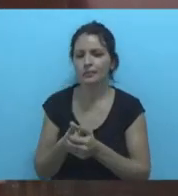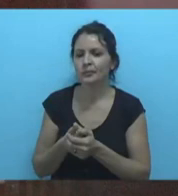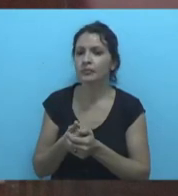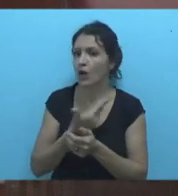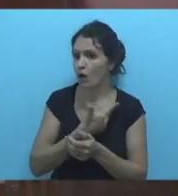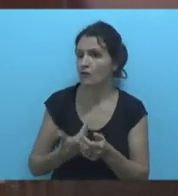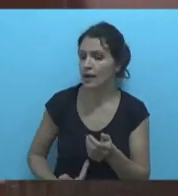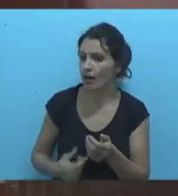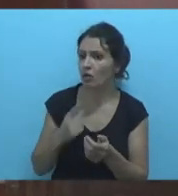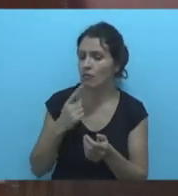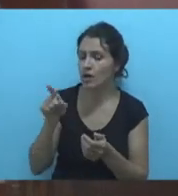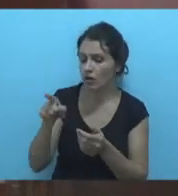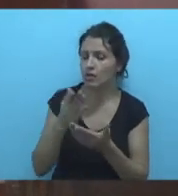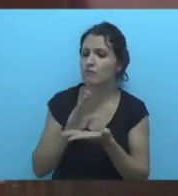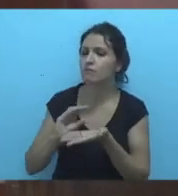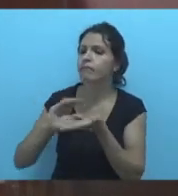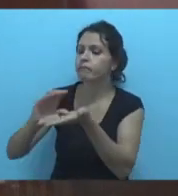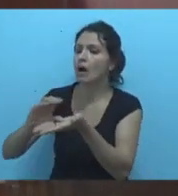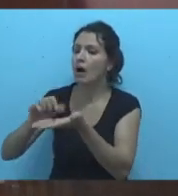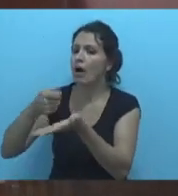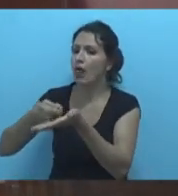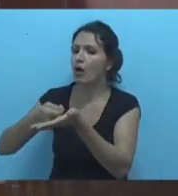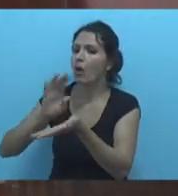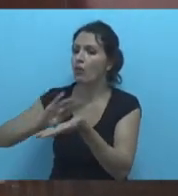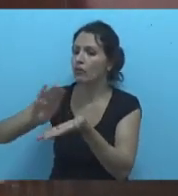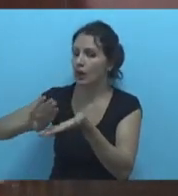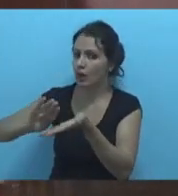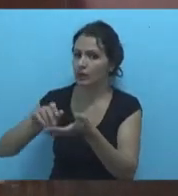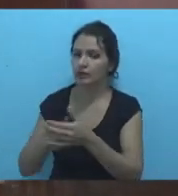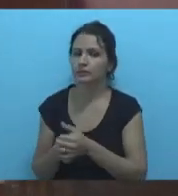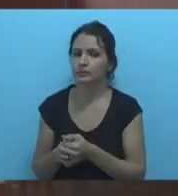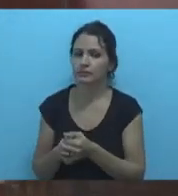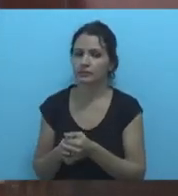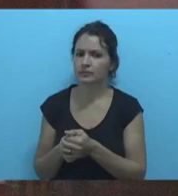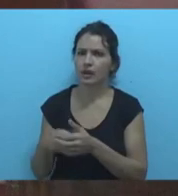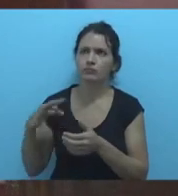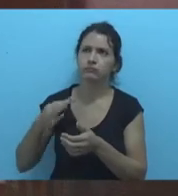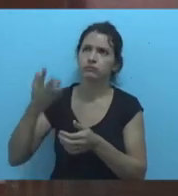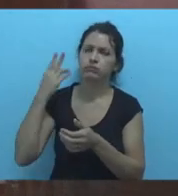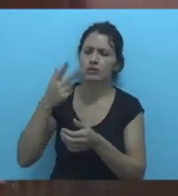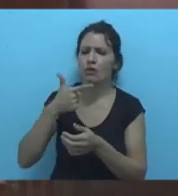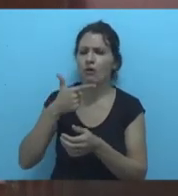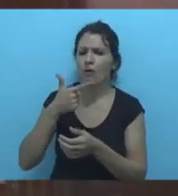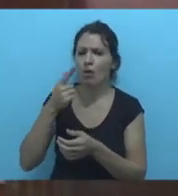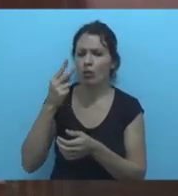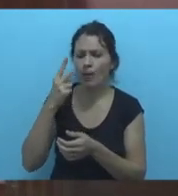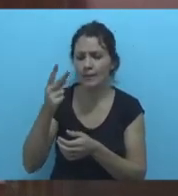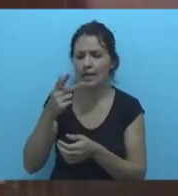que saneó la deuda que tenía la provincia de Santa Fe por el Fondo de Obras Menores 2017, 2018